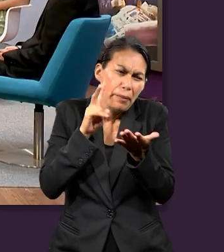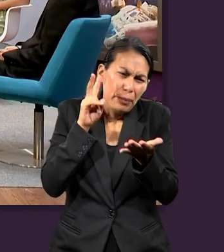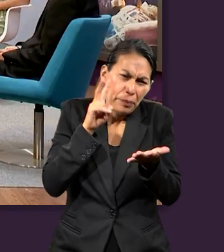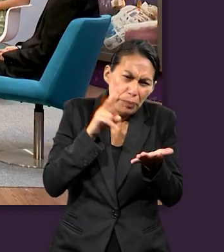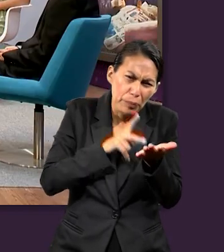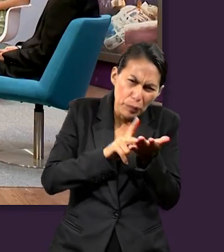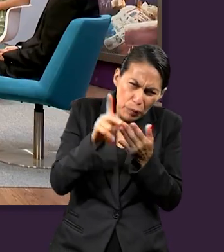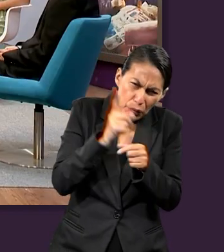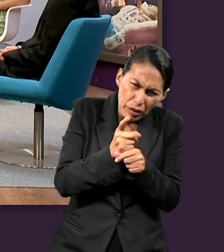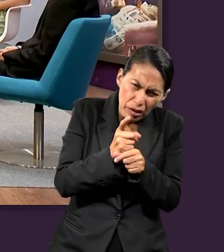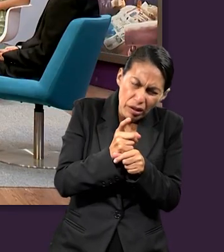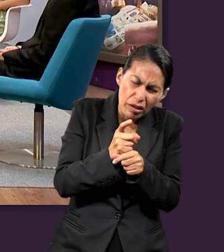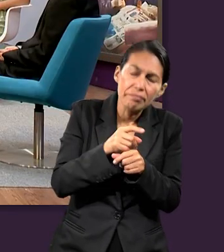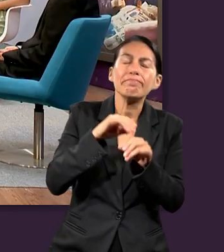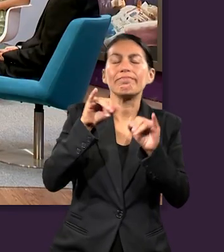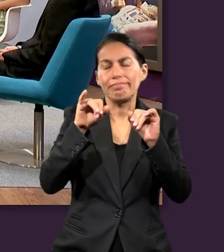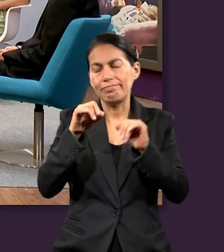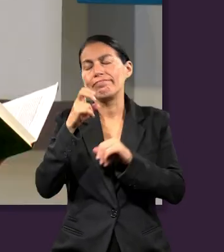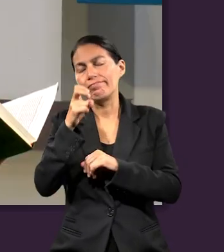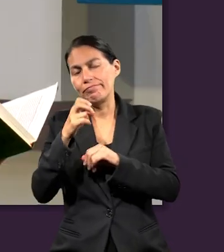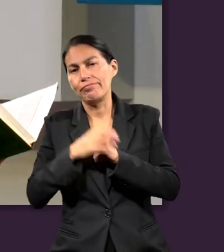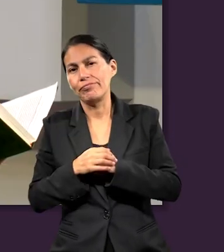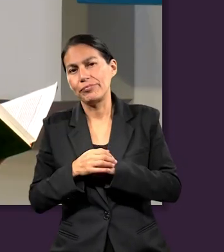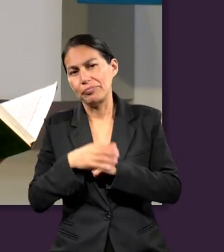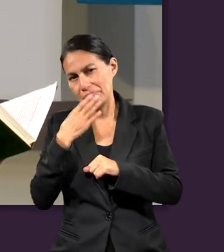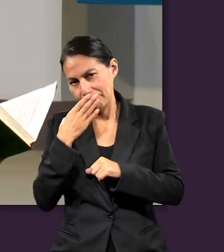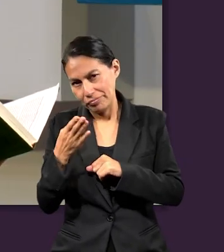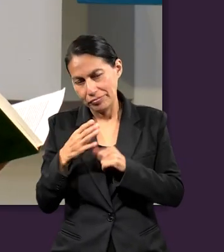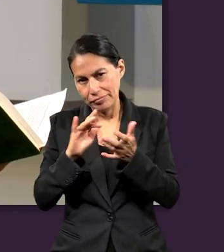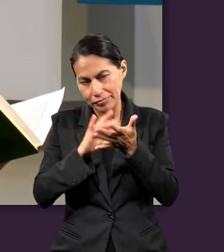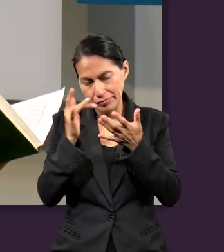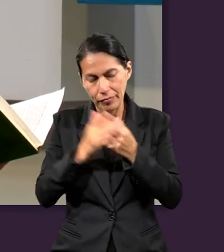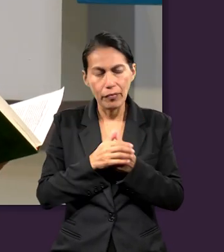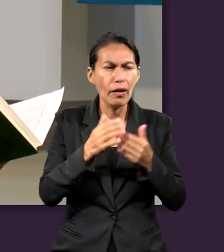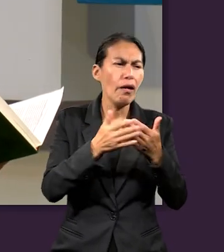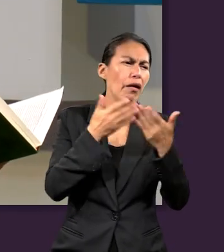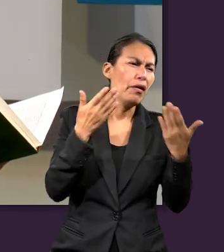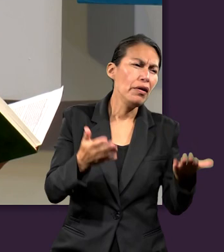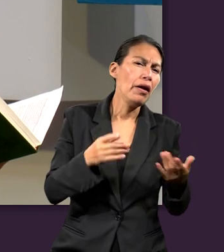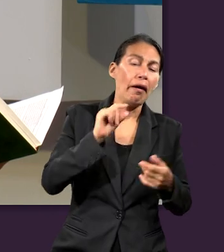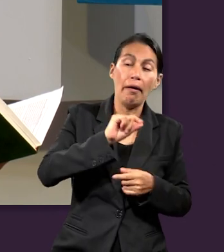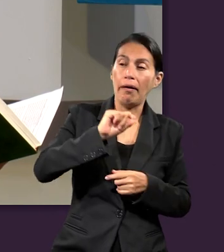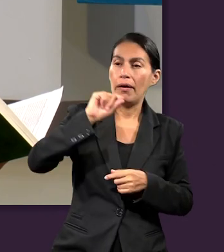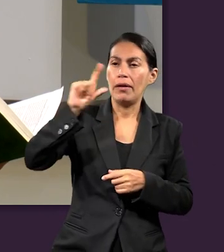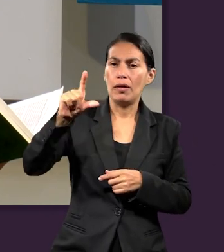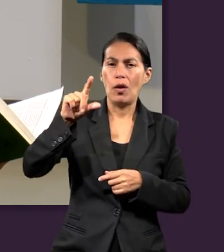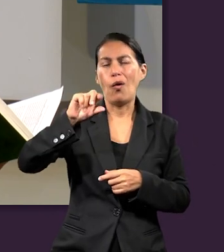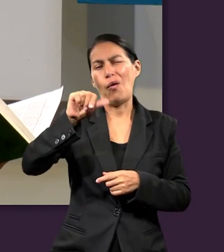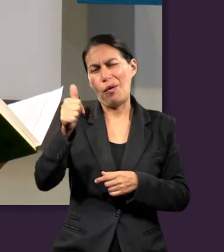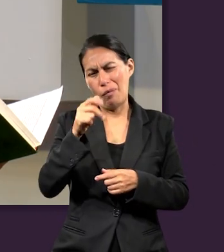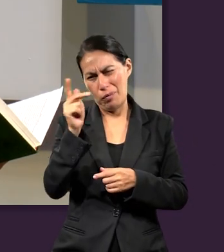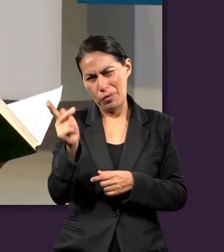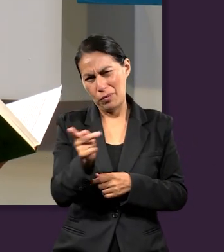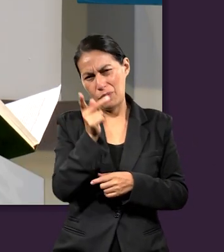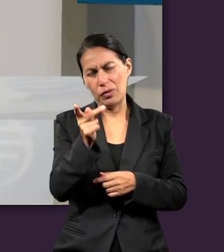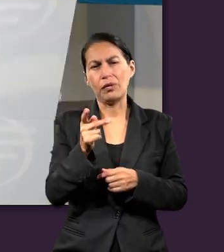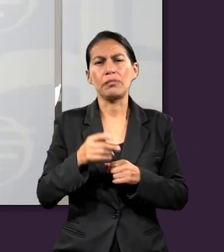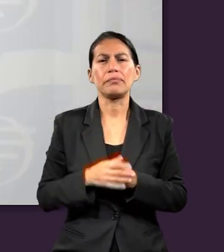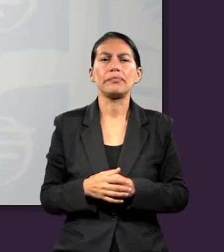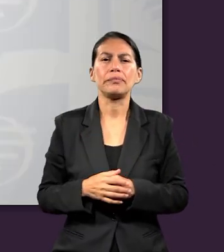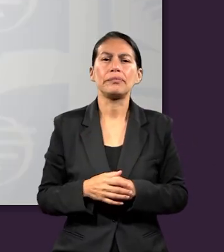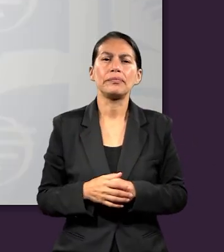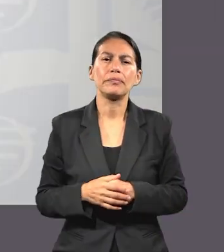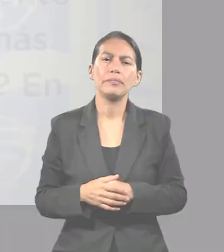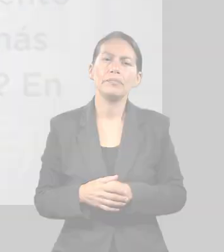muy bien Vamos a escuchar otra pregunta los expertos siempre nos ayudan siempre aportan Así que vamos a la pregunta